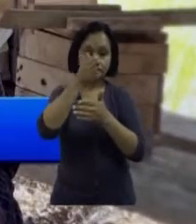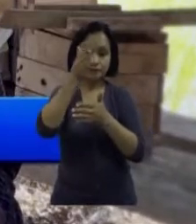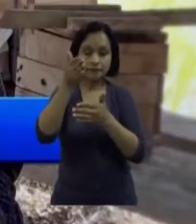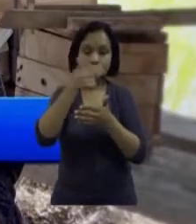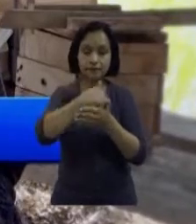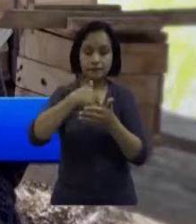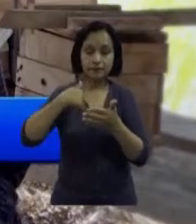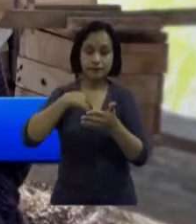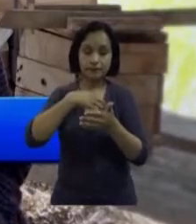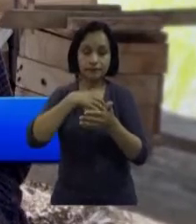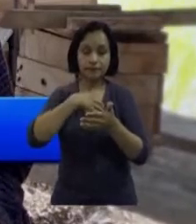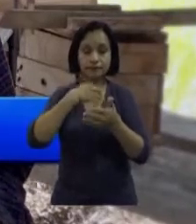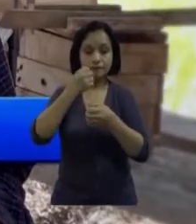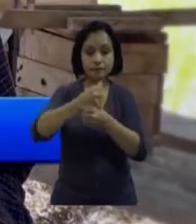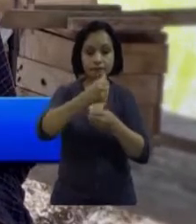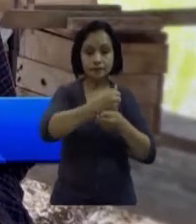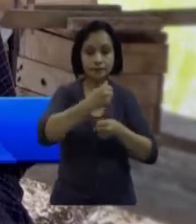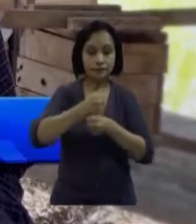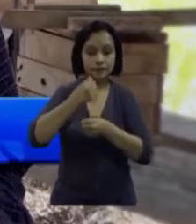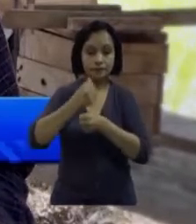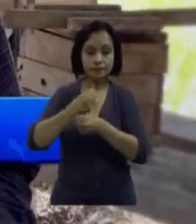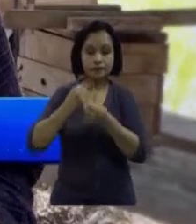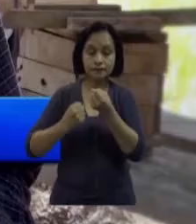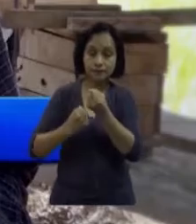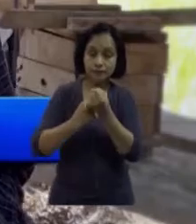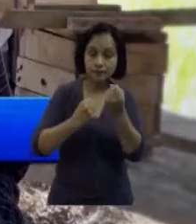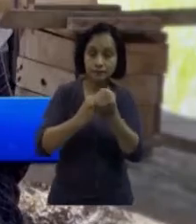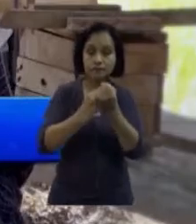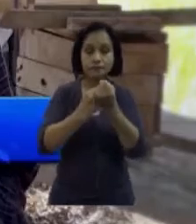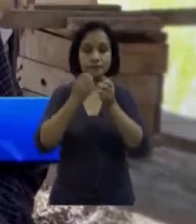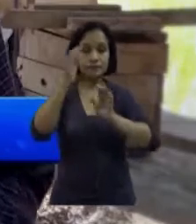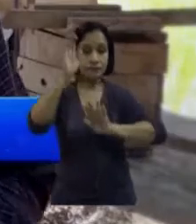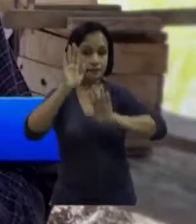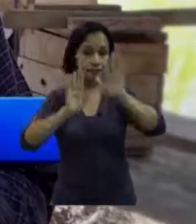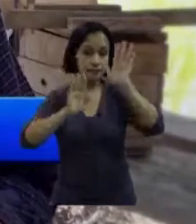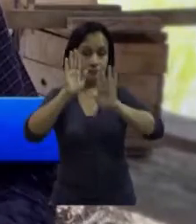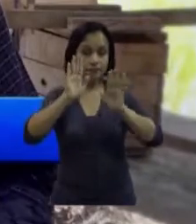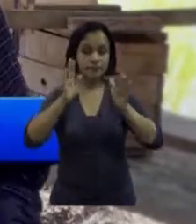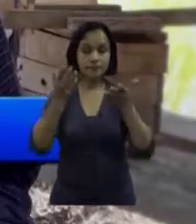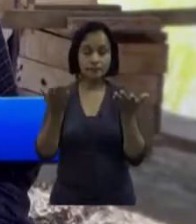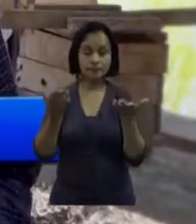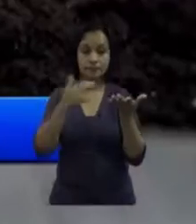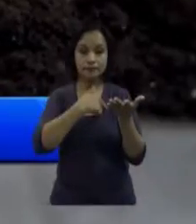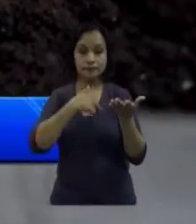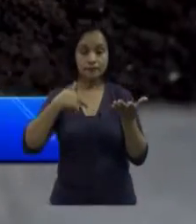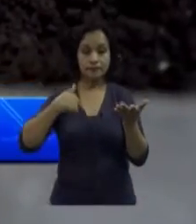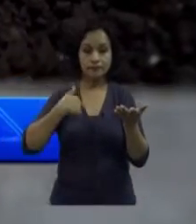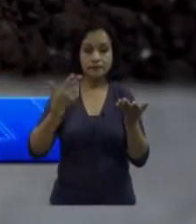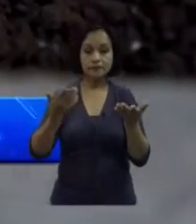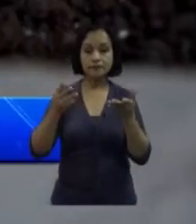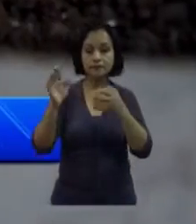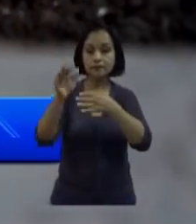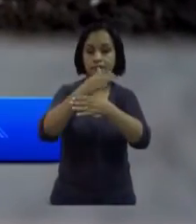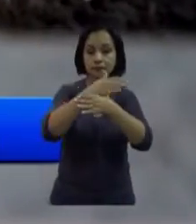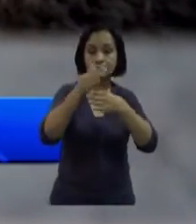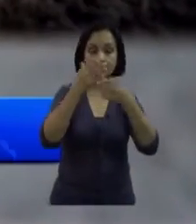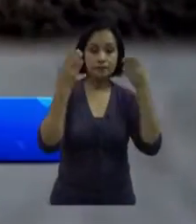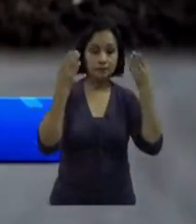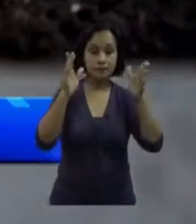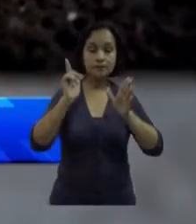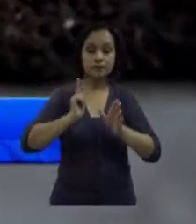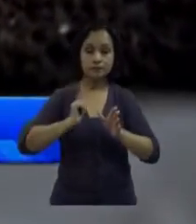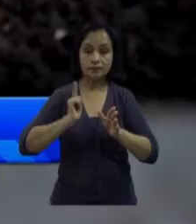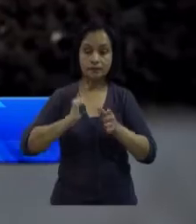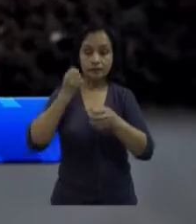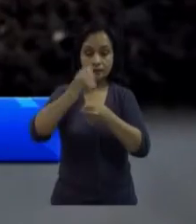incidencia de nuestro actuar, la colaboración, la participación, el protagonismo que han tenido. Los